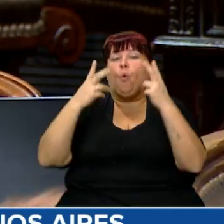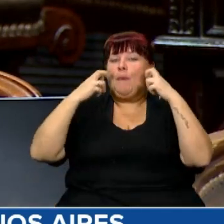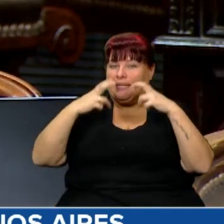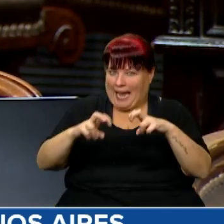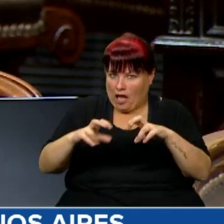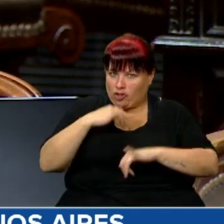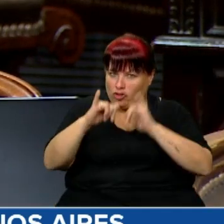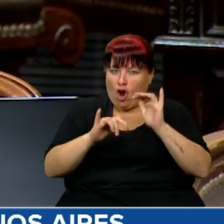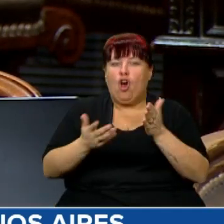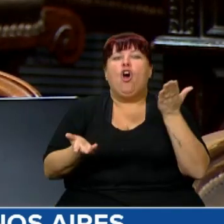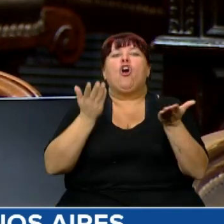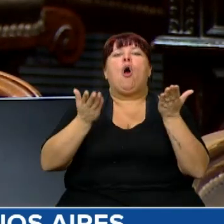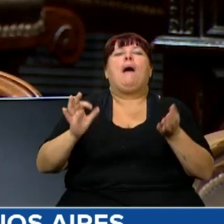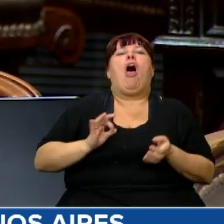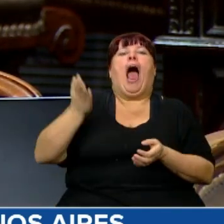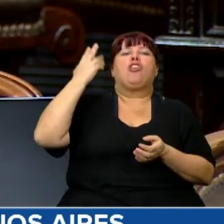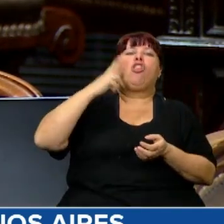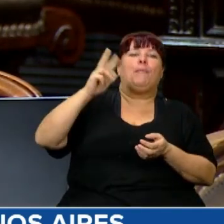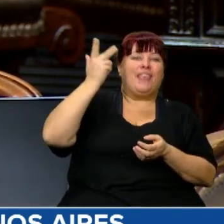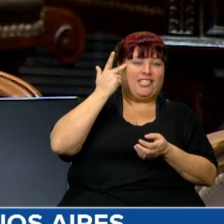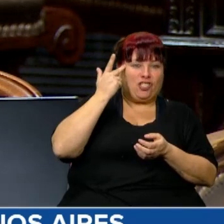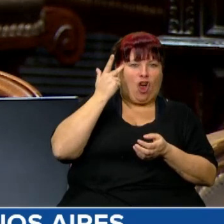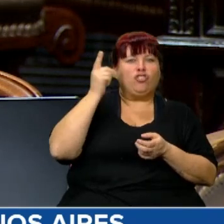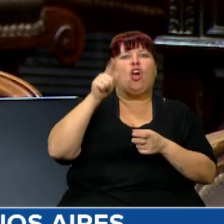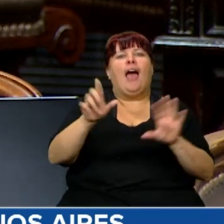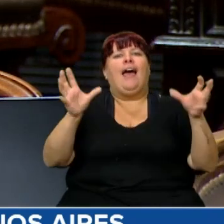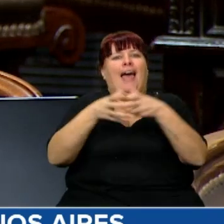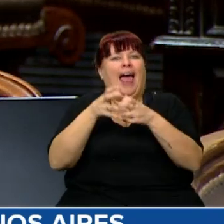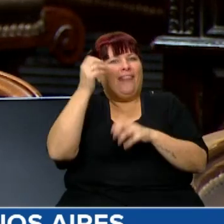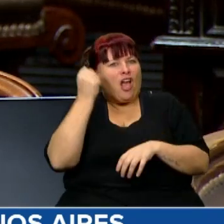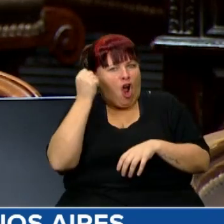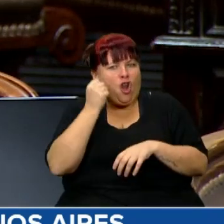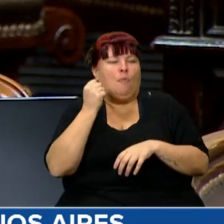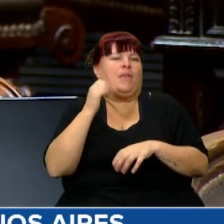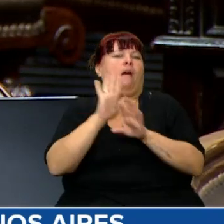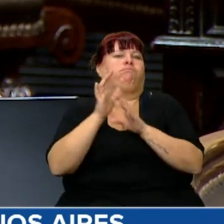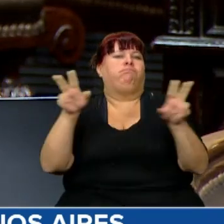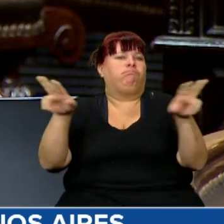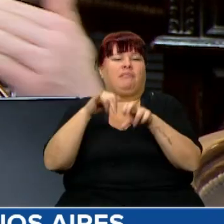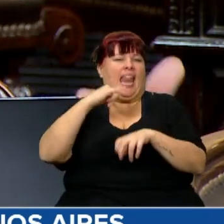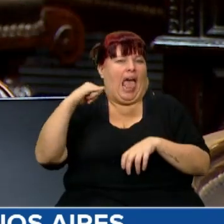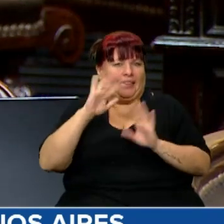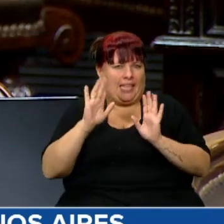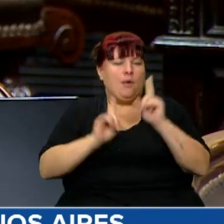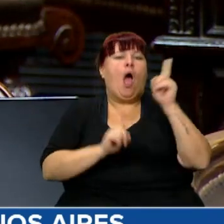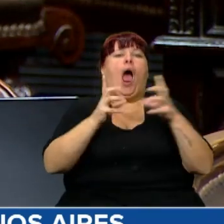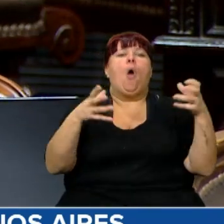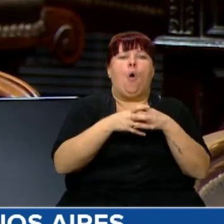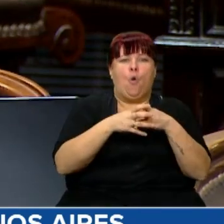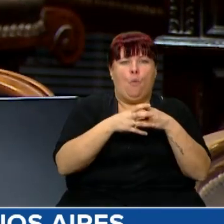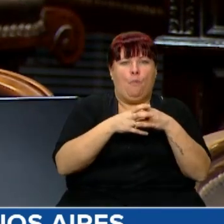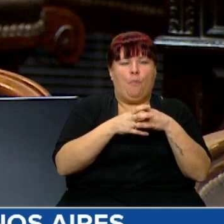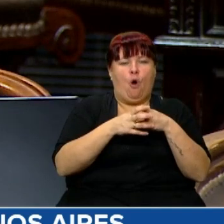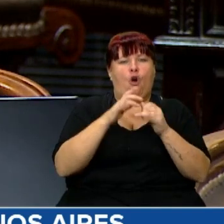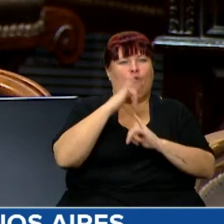realizó, insisto, respecto del año 2018, este sector de la economía tiene tasas negativas. Y hay sectores, como les